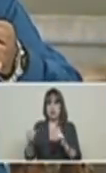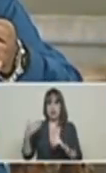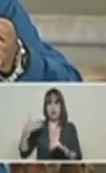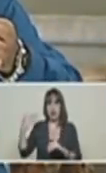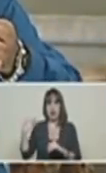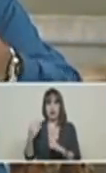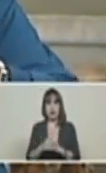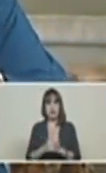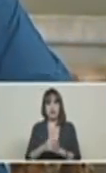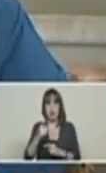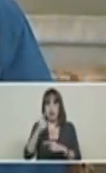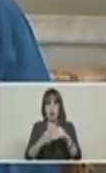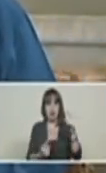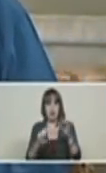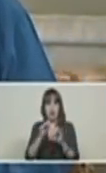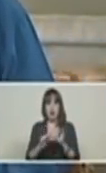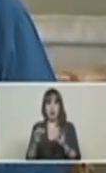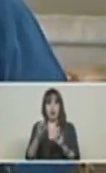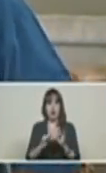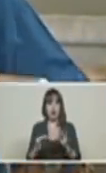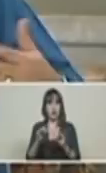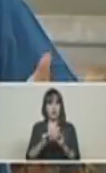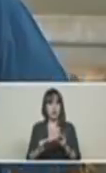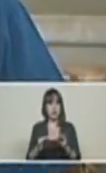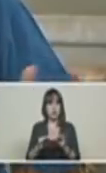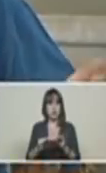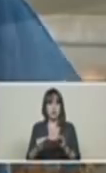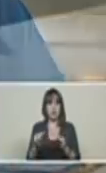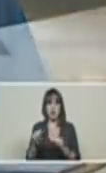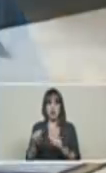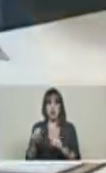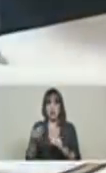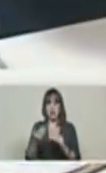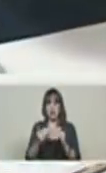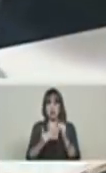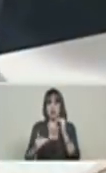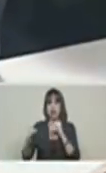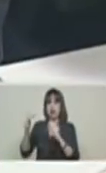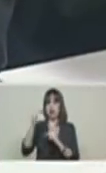El medio petro es muy por encima, inclusive,